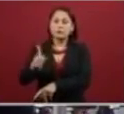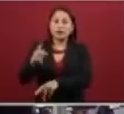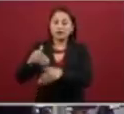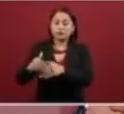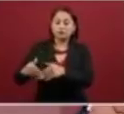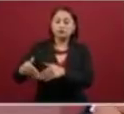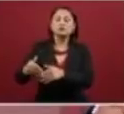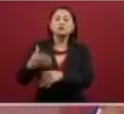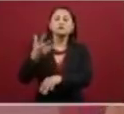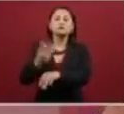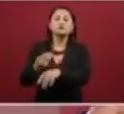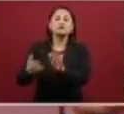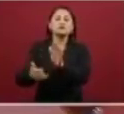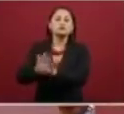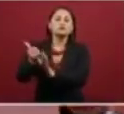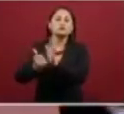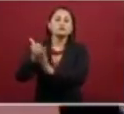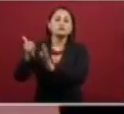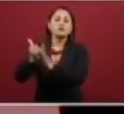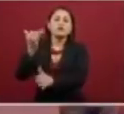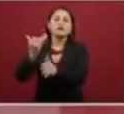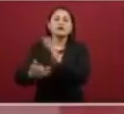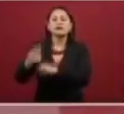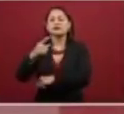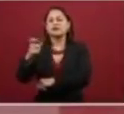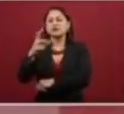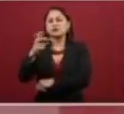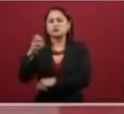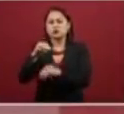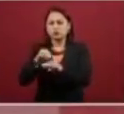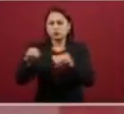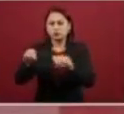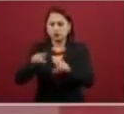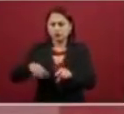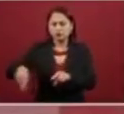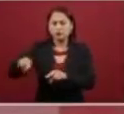para conectarla y que esa planta